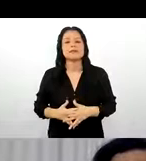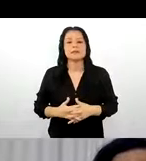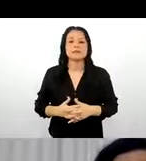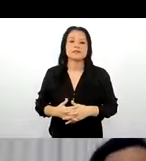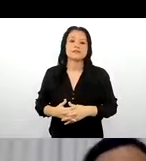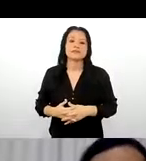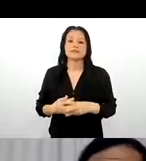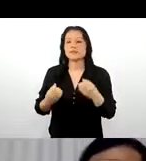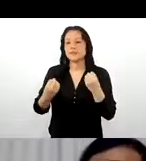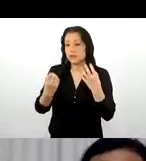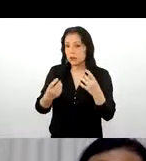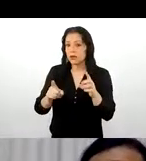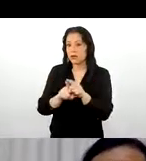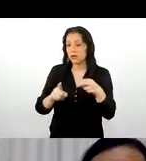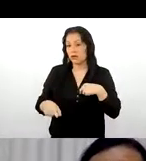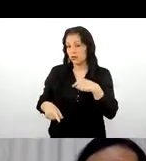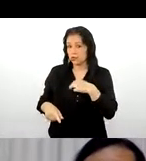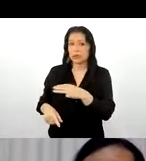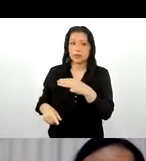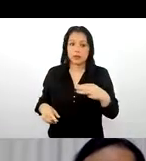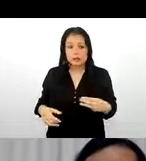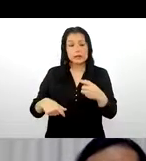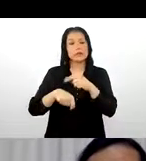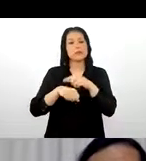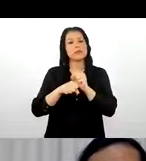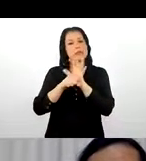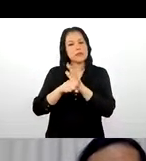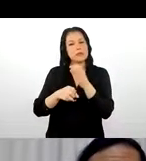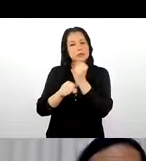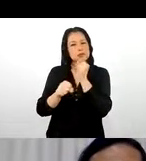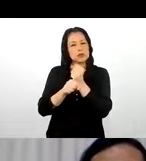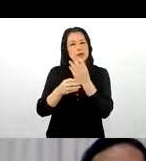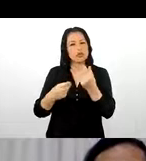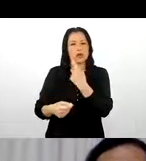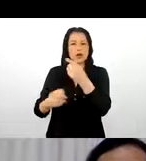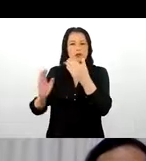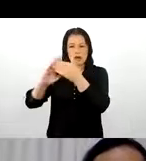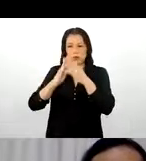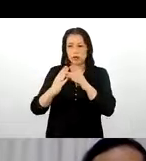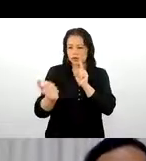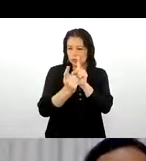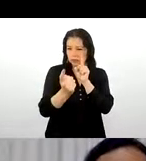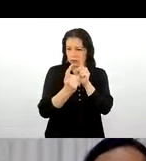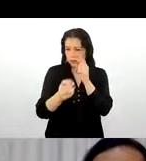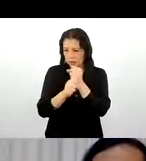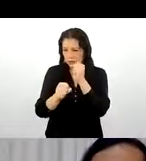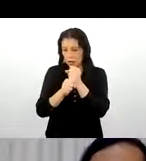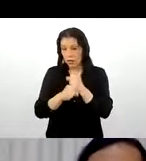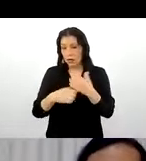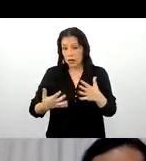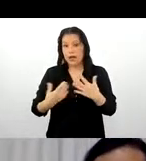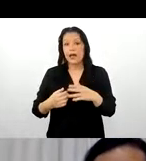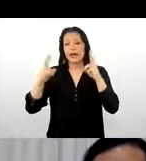Y bueno, de parte nuestra, esta pandemia hemos trabajado mucho con cada una de las comunidades. Desde ya el tema